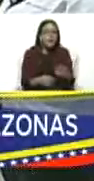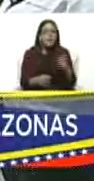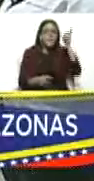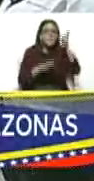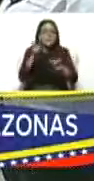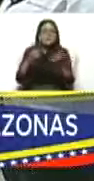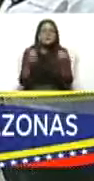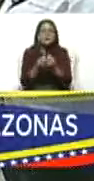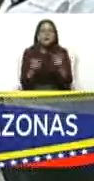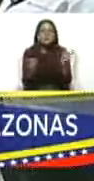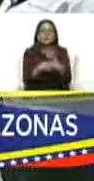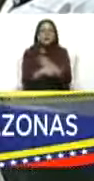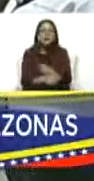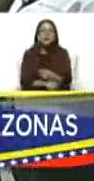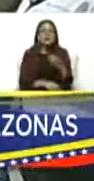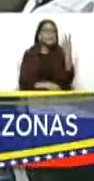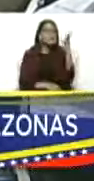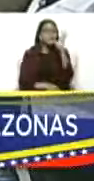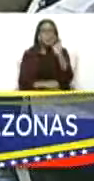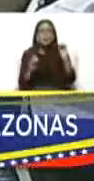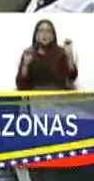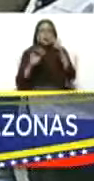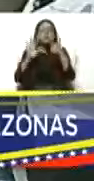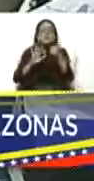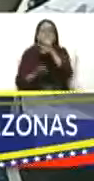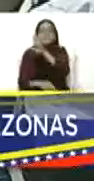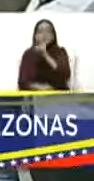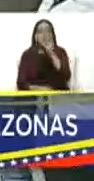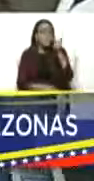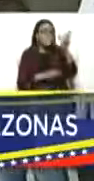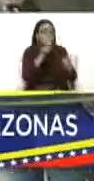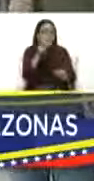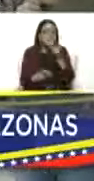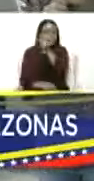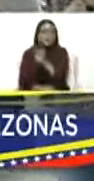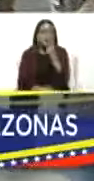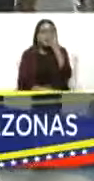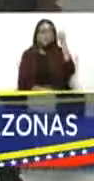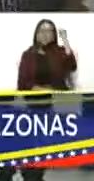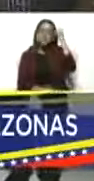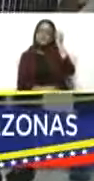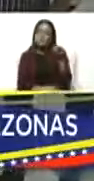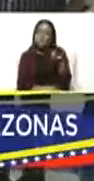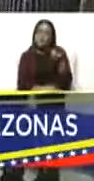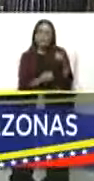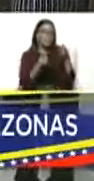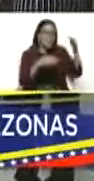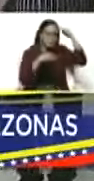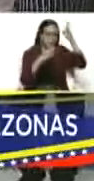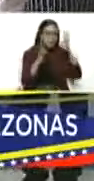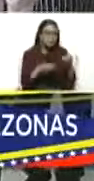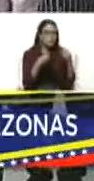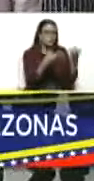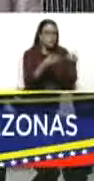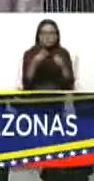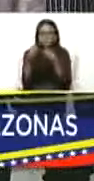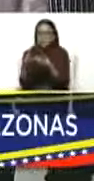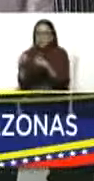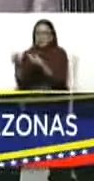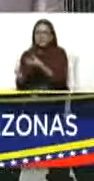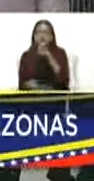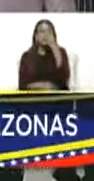50 o 65 personas al día, por tres turnos que se puedan incorporar poco a